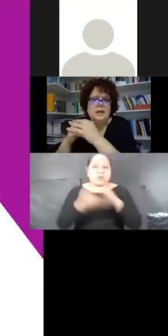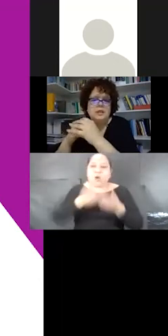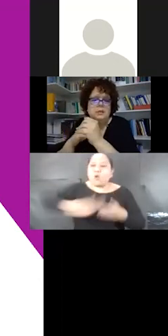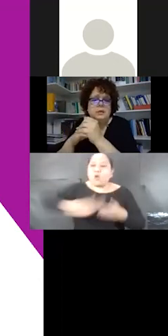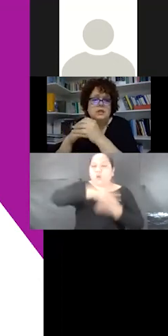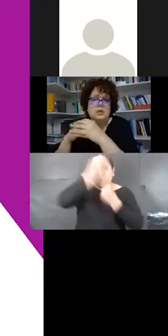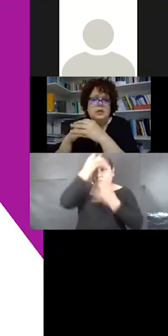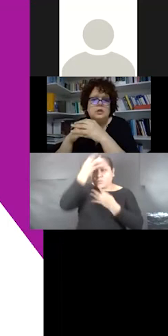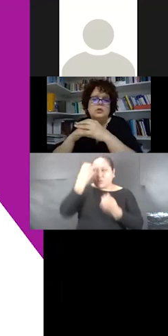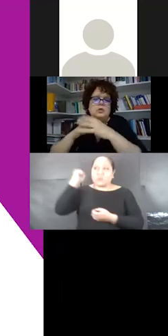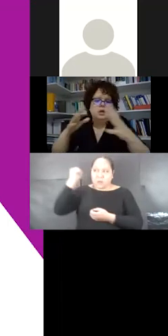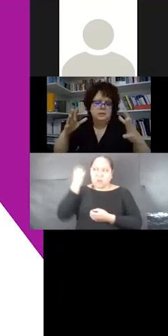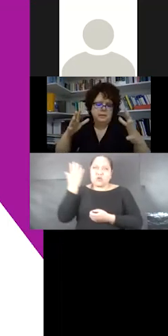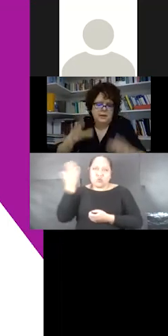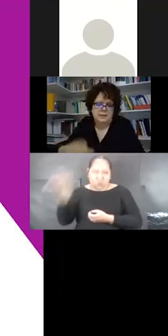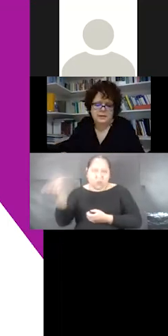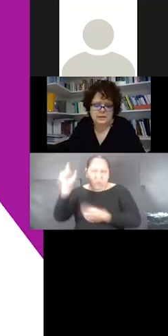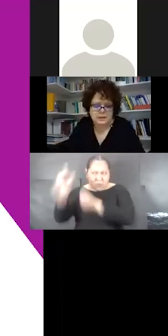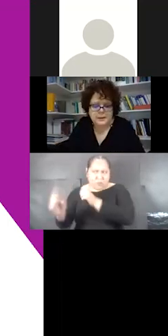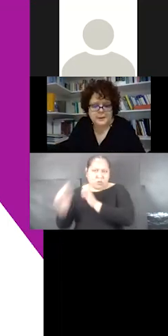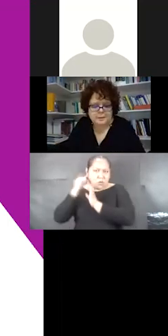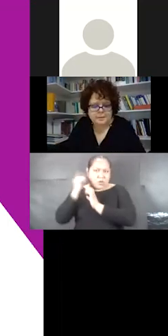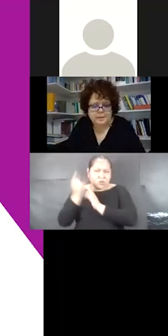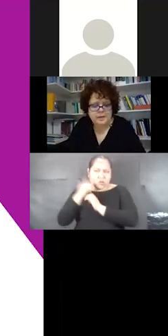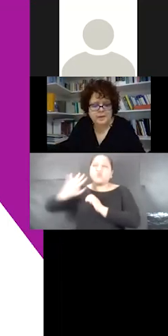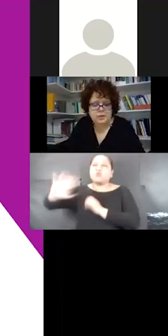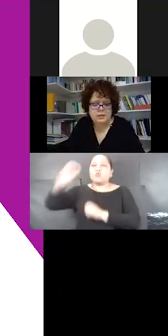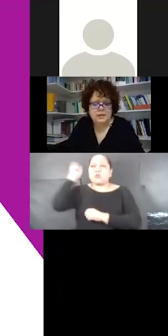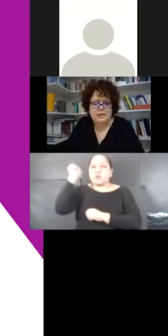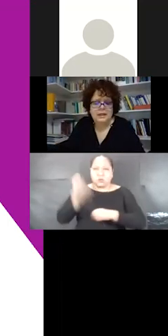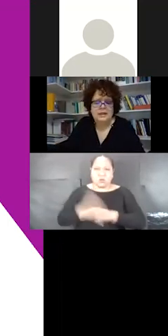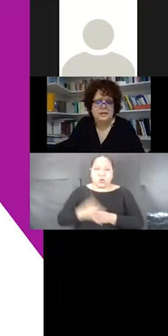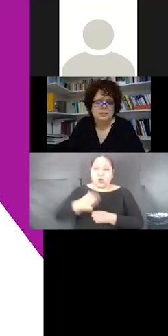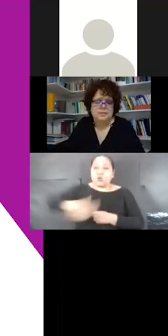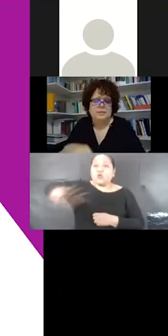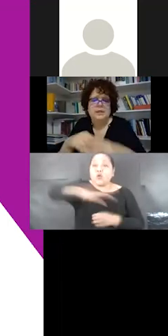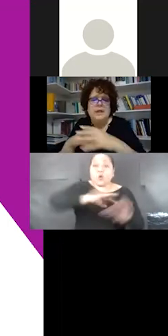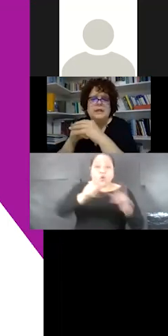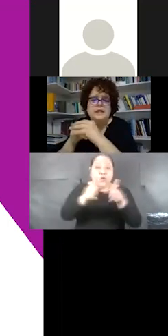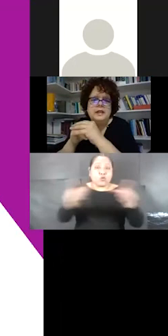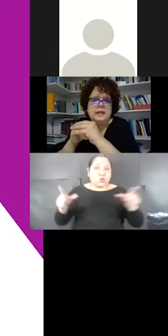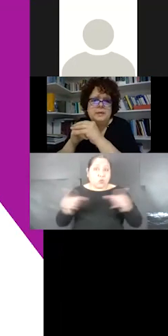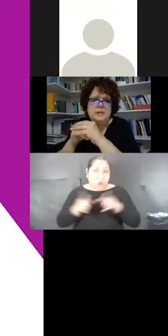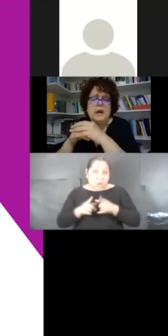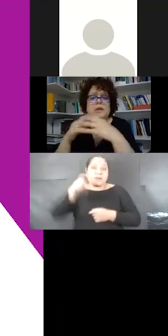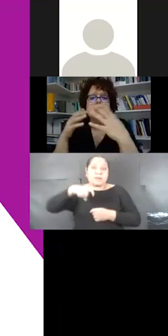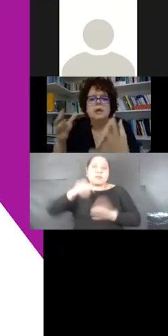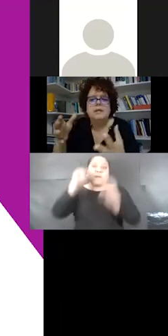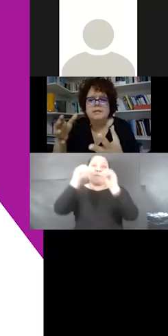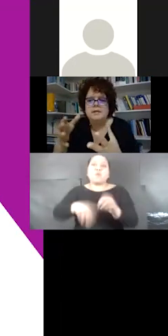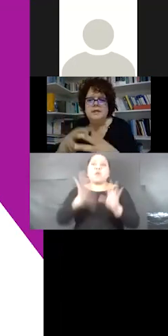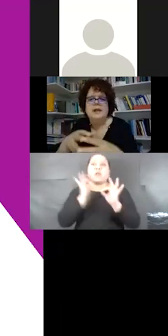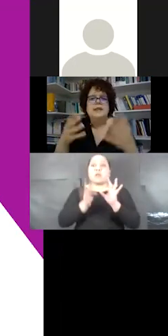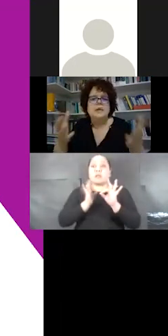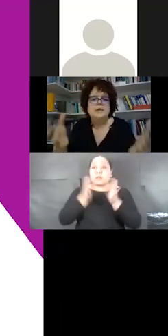tienen derecho las personas sordas, ¿no? Entonces, todas las partes, todas las entidades deben de tener intérpretes. Ahora tenemos